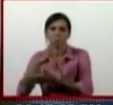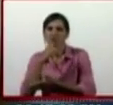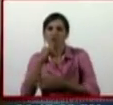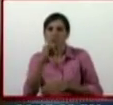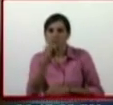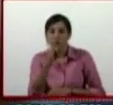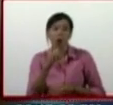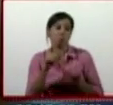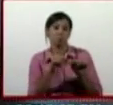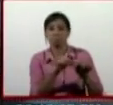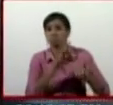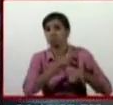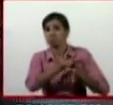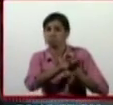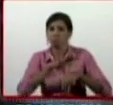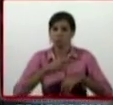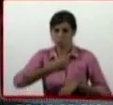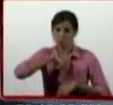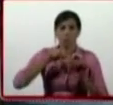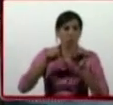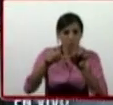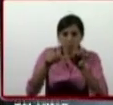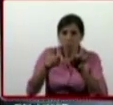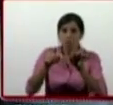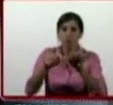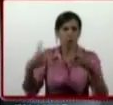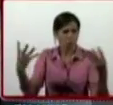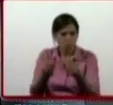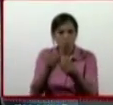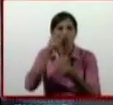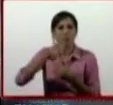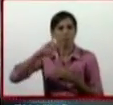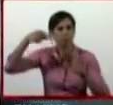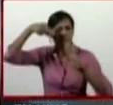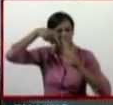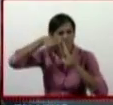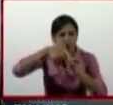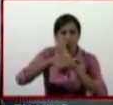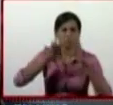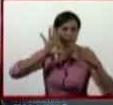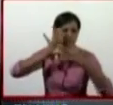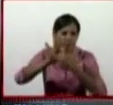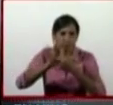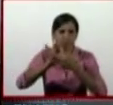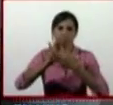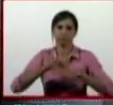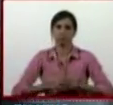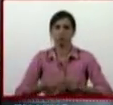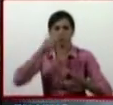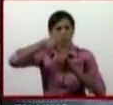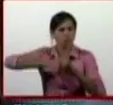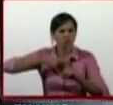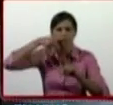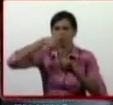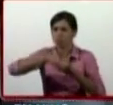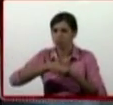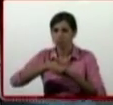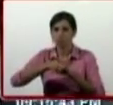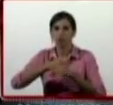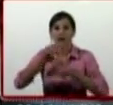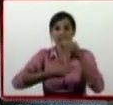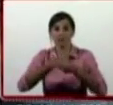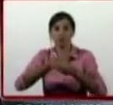ustedes con su veto. Nosotros seguiremos con el pueblo allí, profundos con el pueblo, luchando con el pueblo,